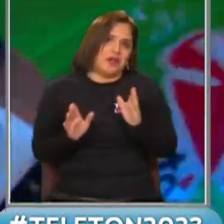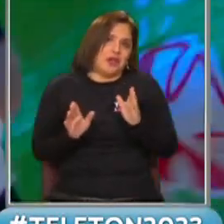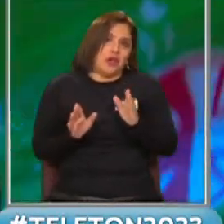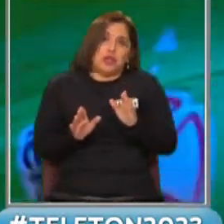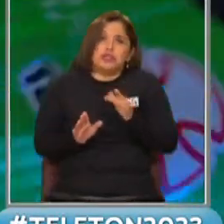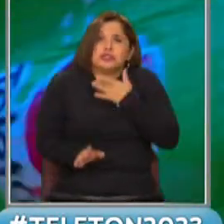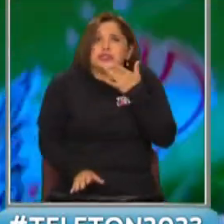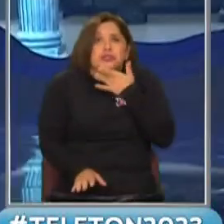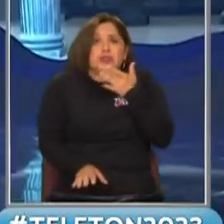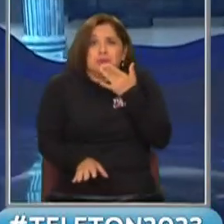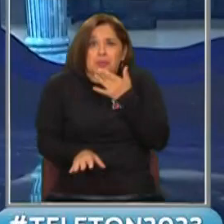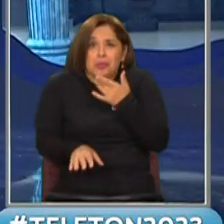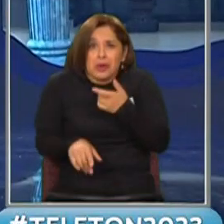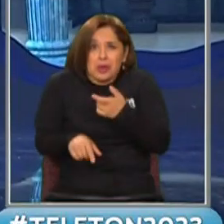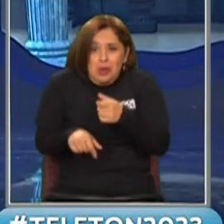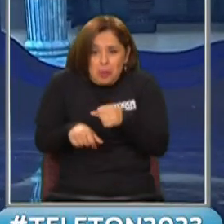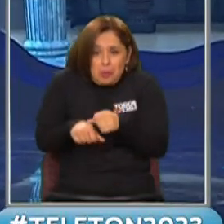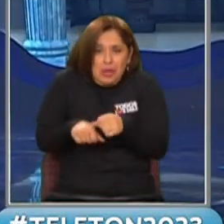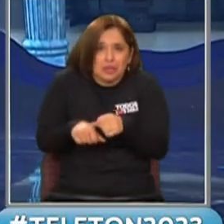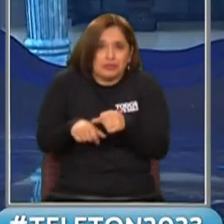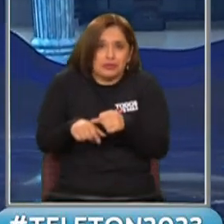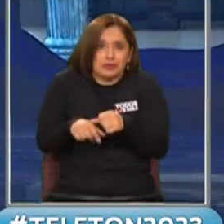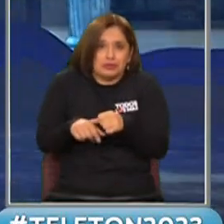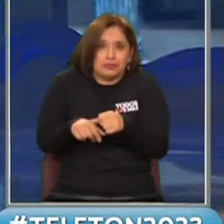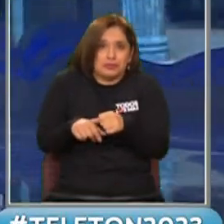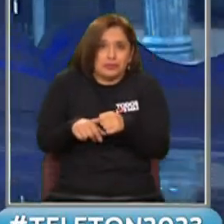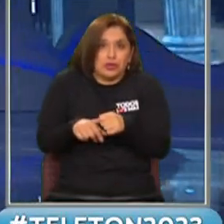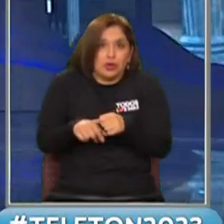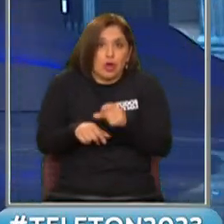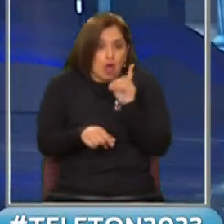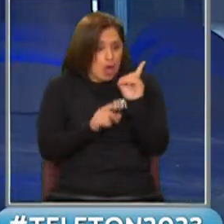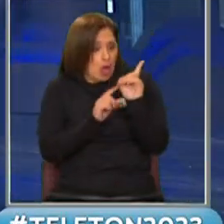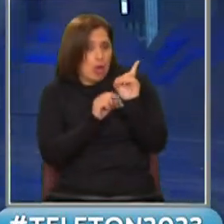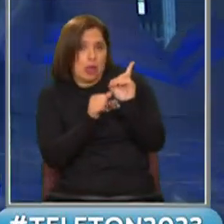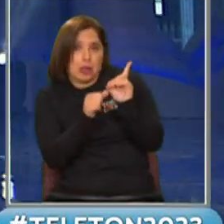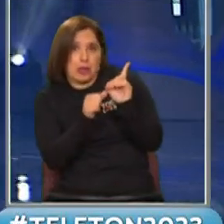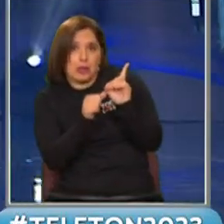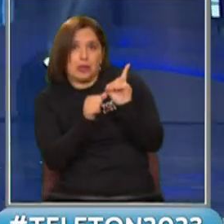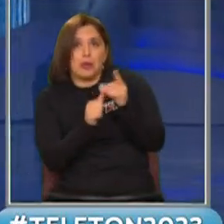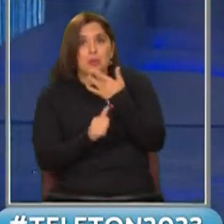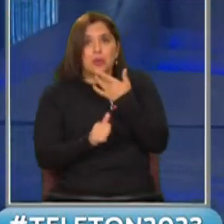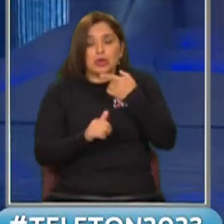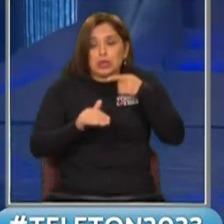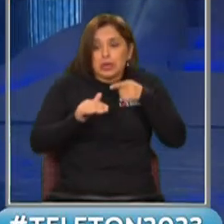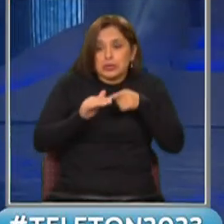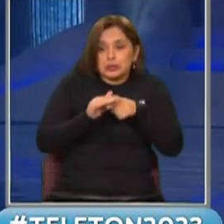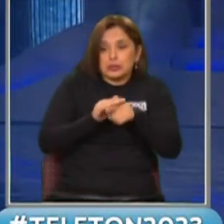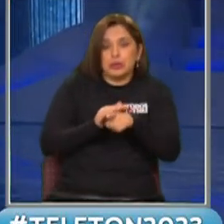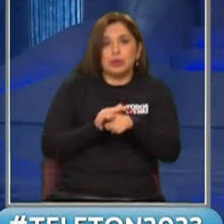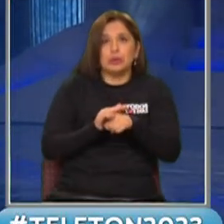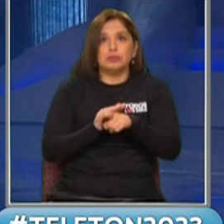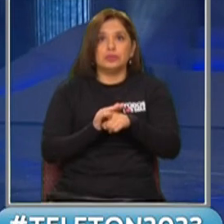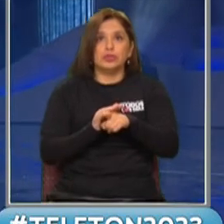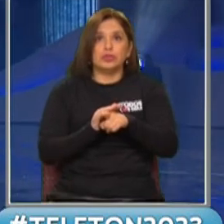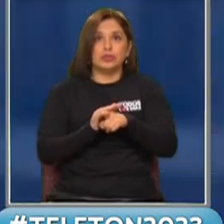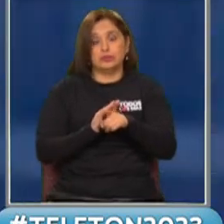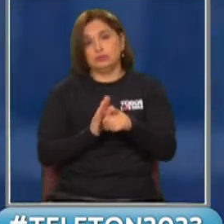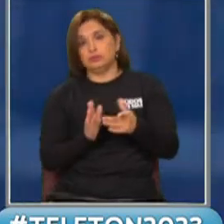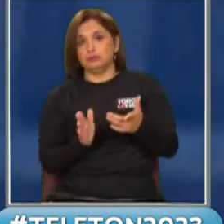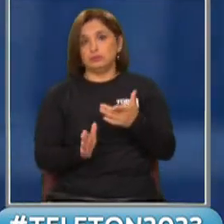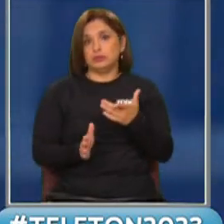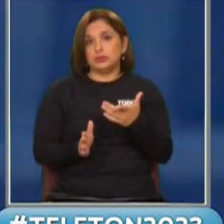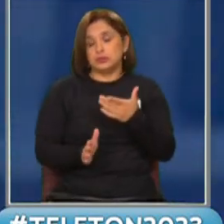tan sencilla tan sencilla Te juro fue muy sencillo Porque él entró a la cuestión entonces eh